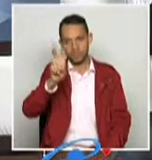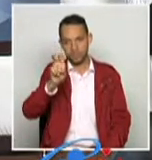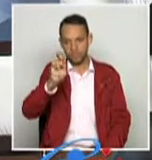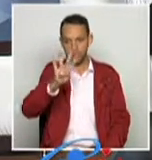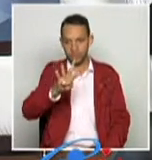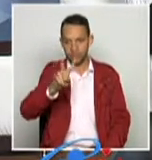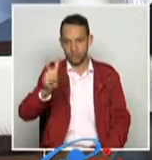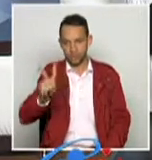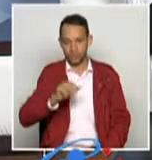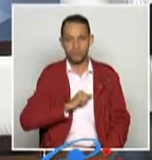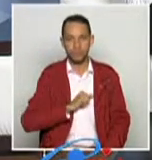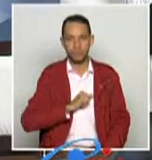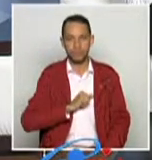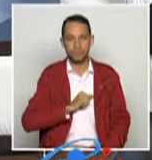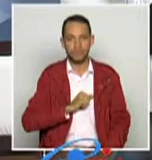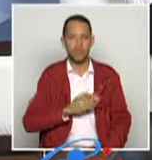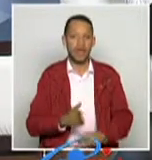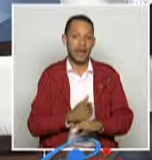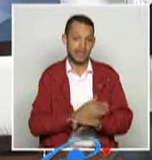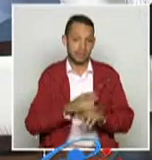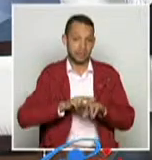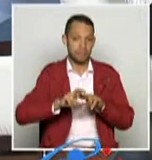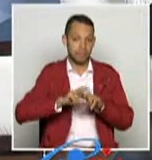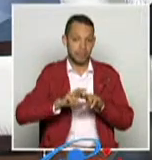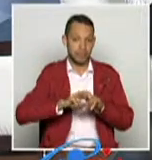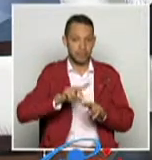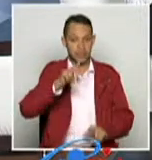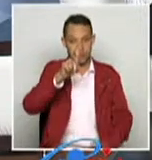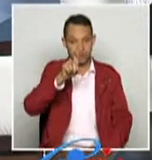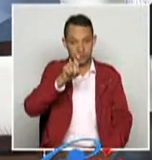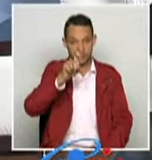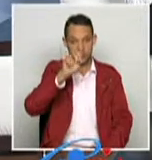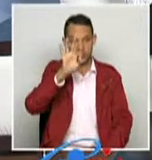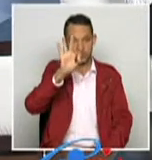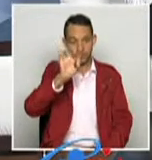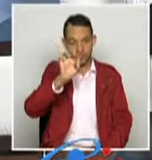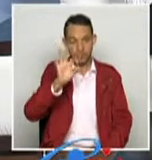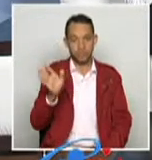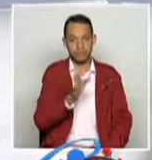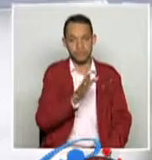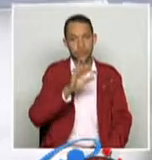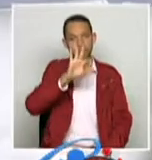85-87-42. El indicativo de Manizales es el